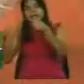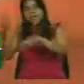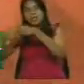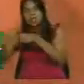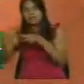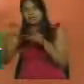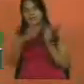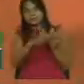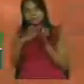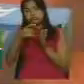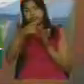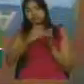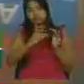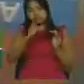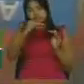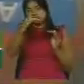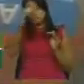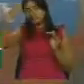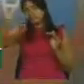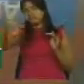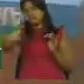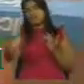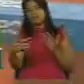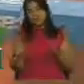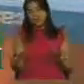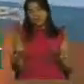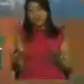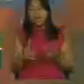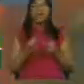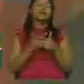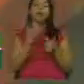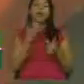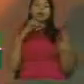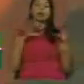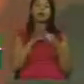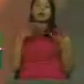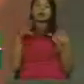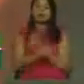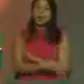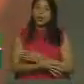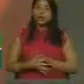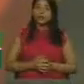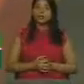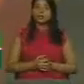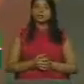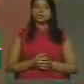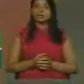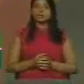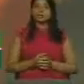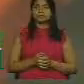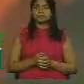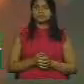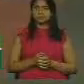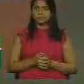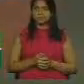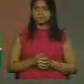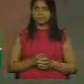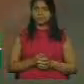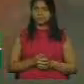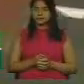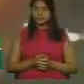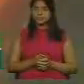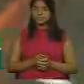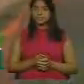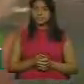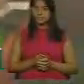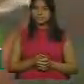estamos en un aspecto vinculado al mercado, pero permítanos ver algunas cosas vinculadas a lo que es, por ejemplo, el encadenamiento productivo. Fíjense esto. Esto